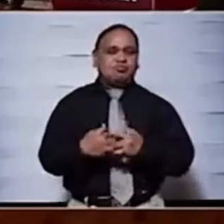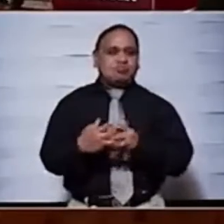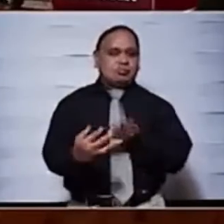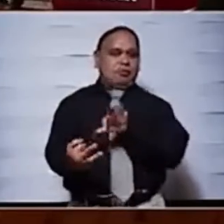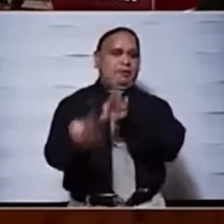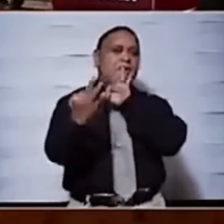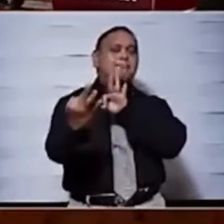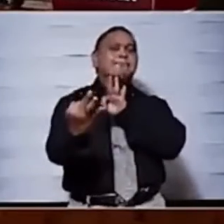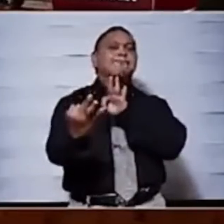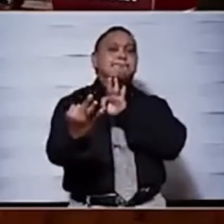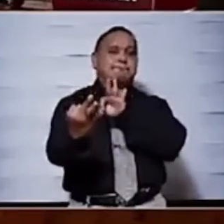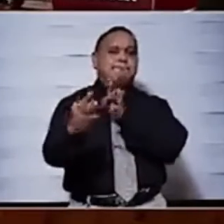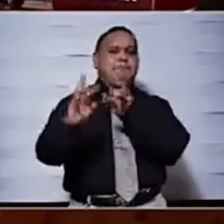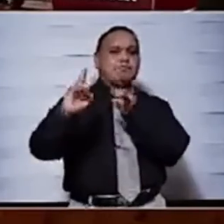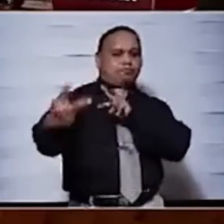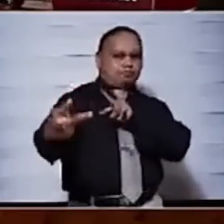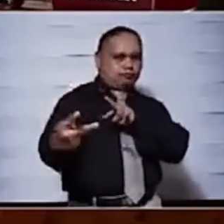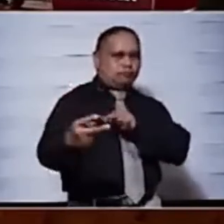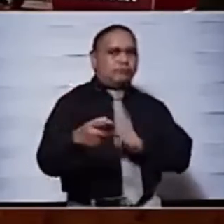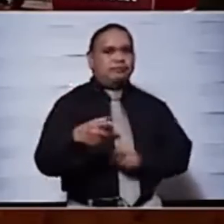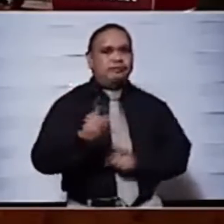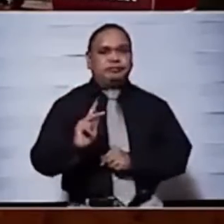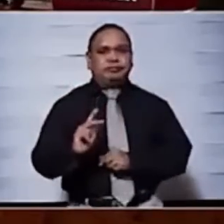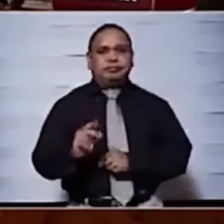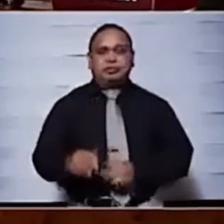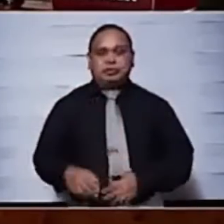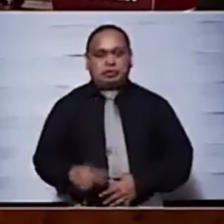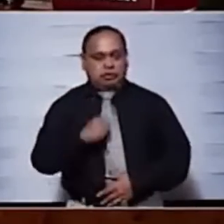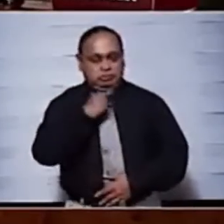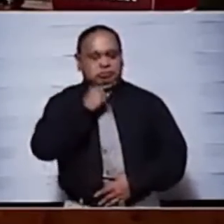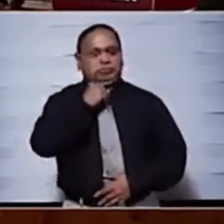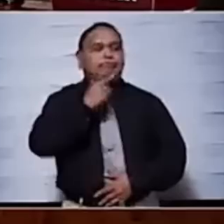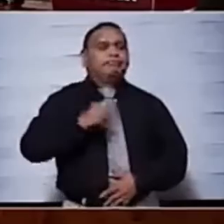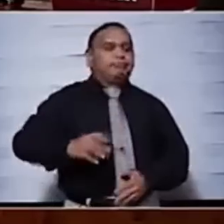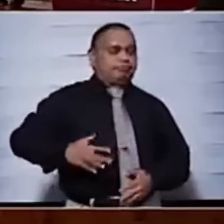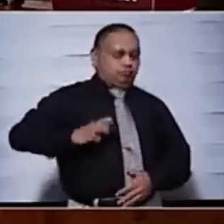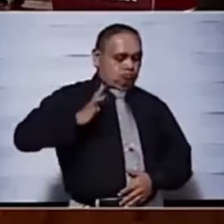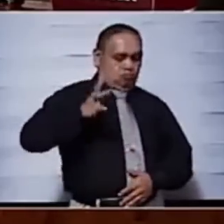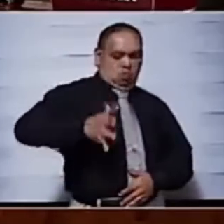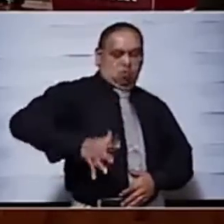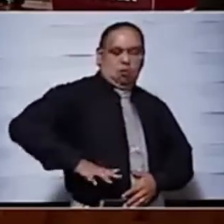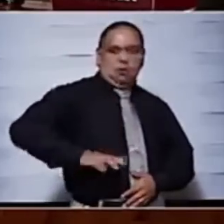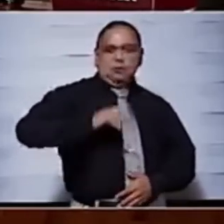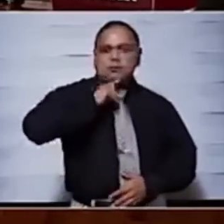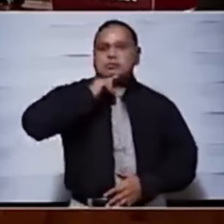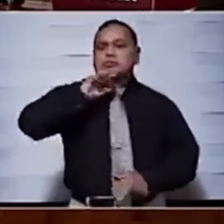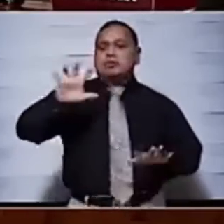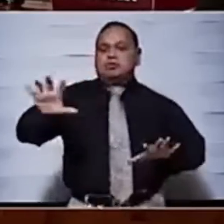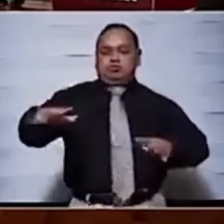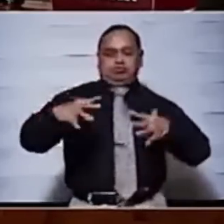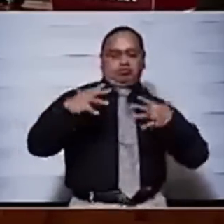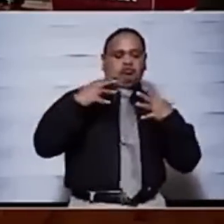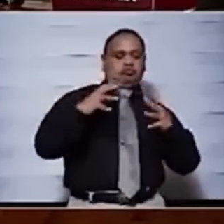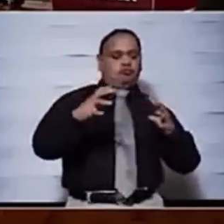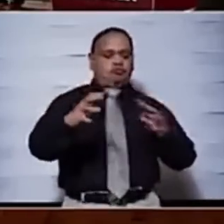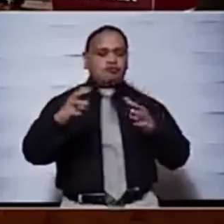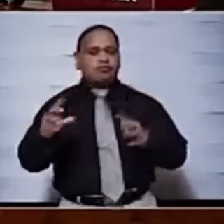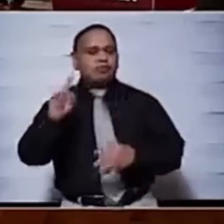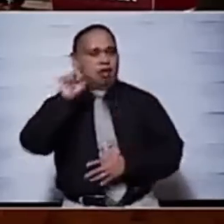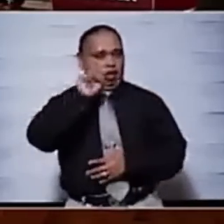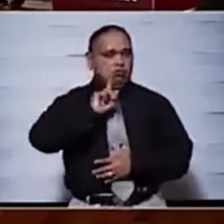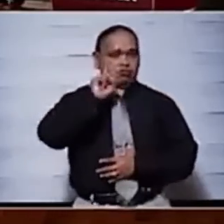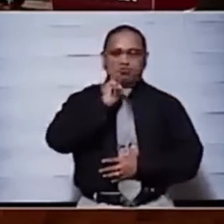¿no? Para él no, él es impoluto, él es el líder y se cuida y se lleva a todas las muchachas a